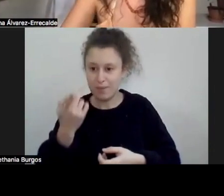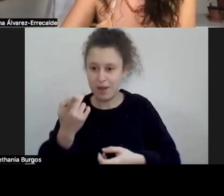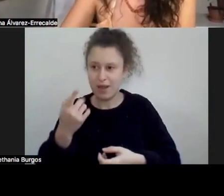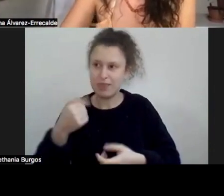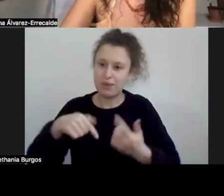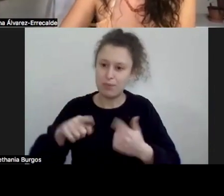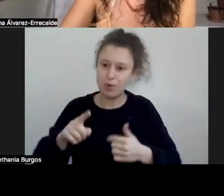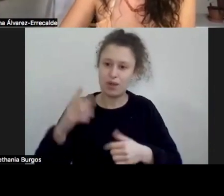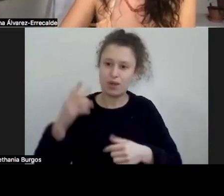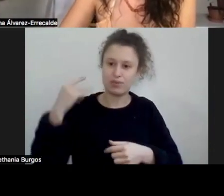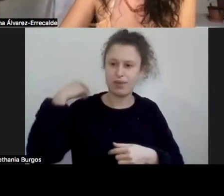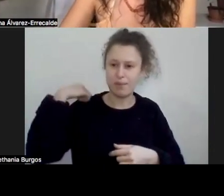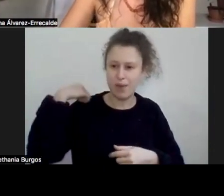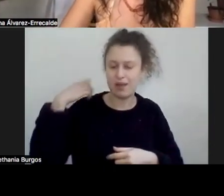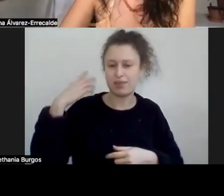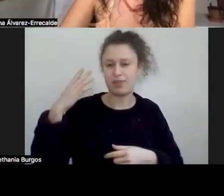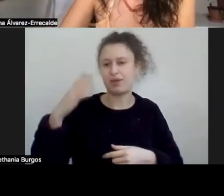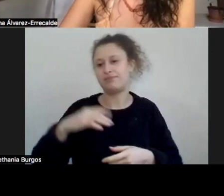cuidadora.